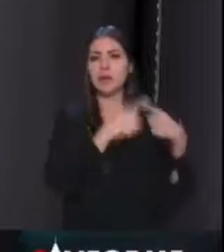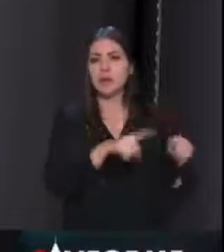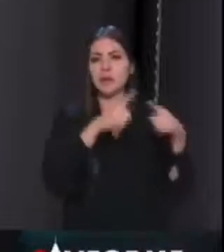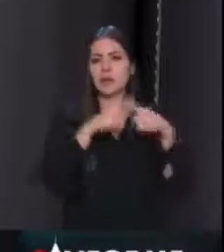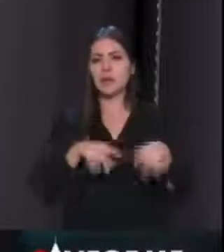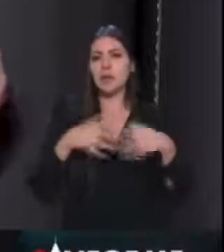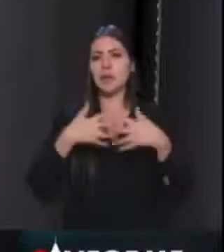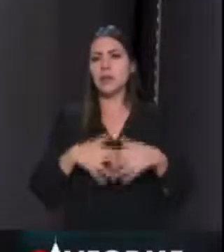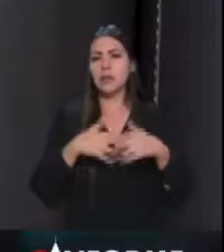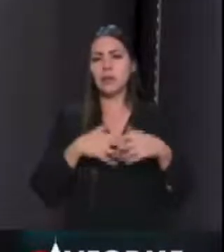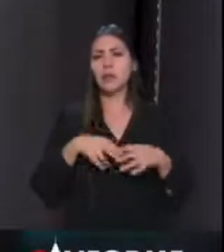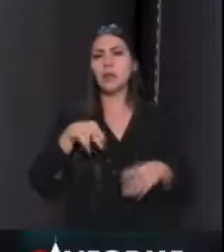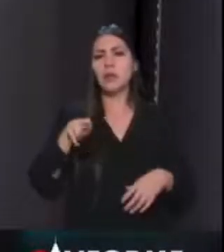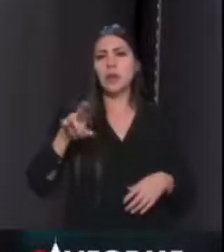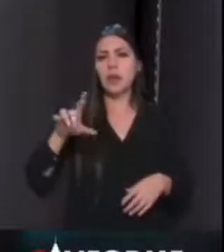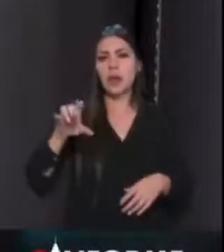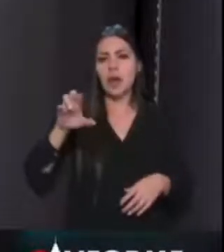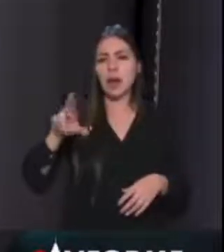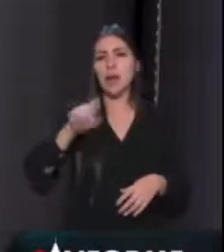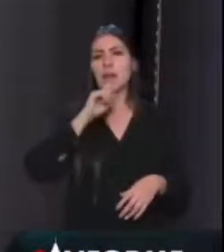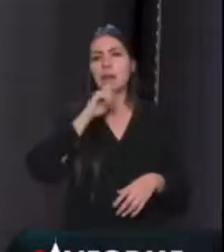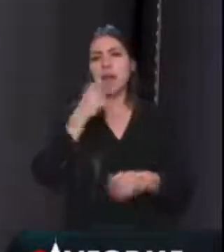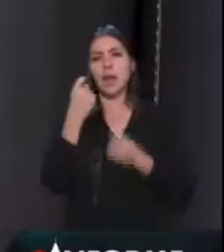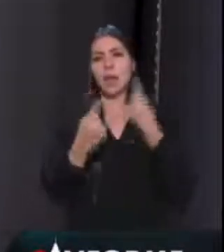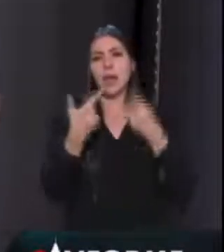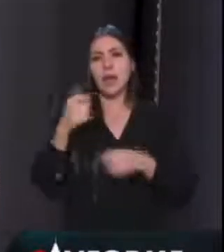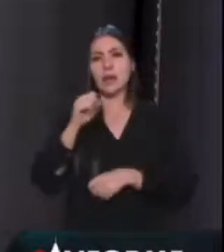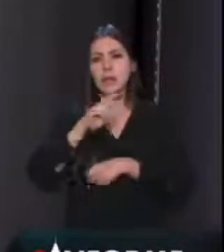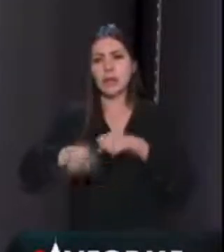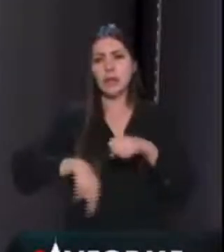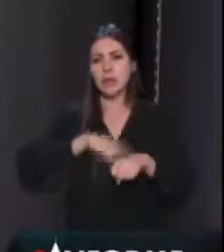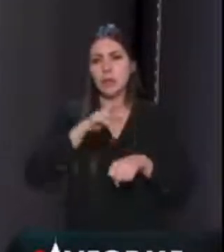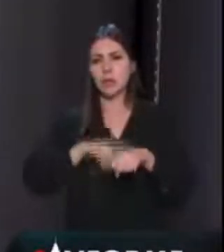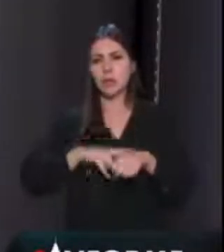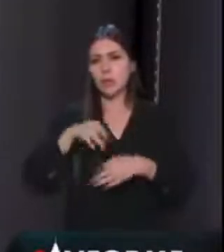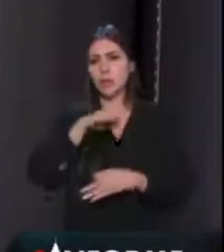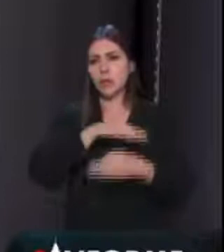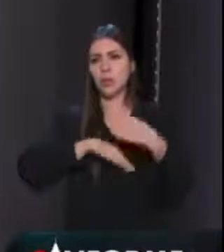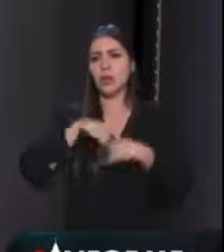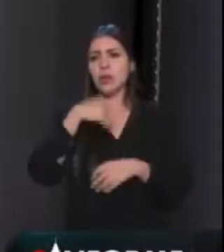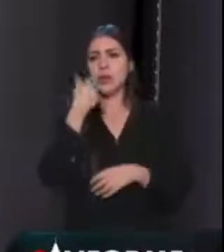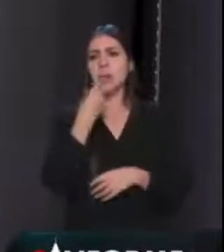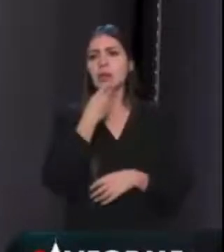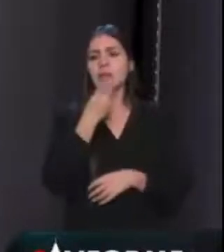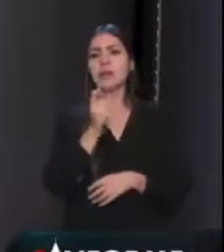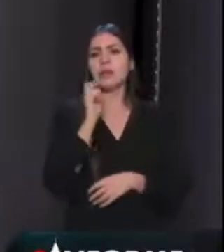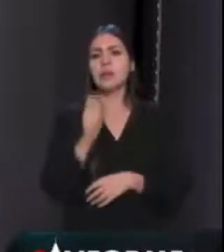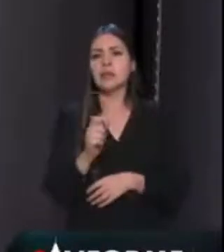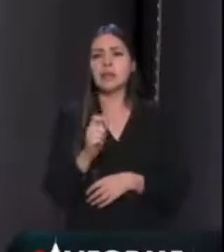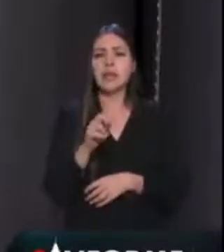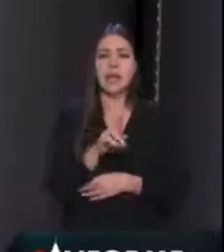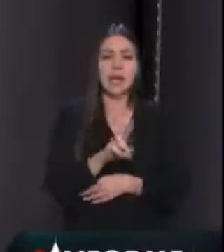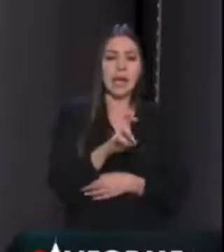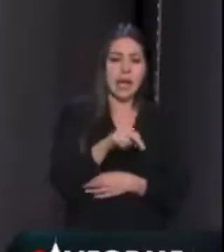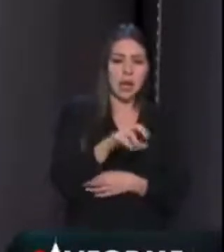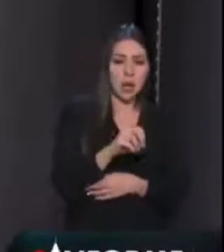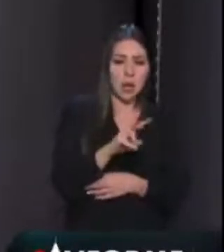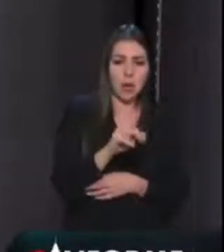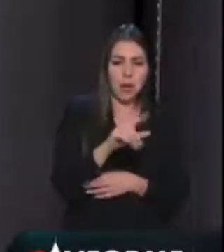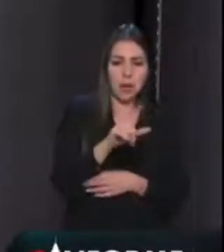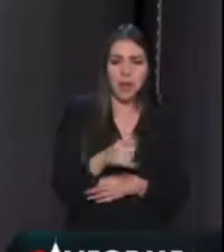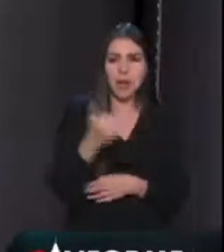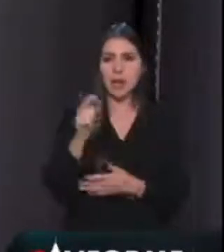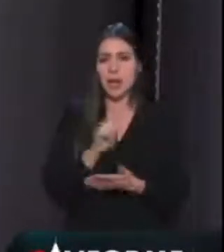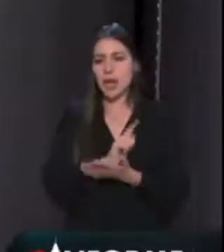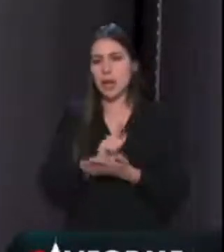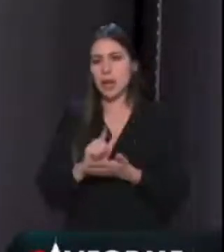energía térmica, nuclear e incluso algunas de gas natural son consideradas renovables y limpias. O sea, a mí me sorprende que México sea